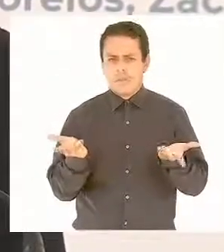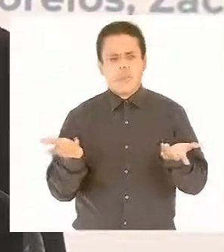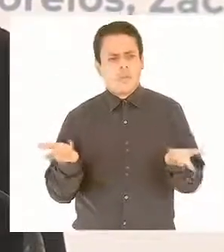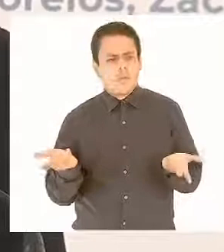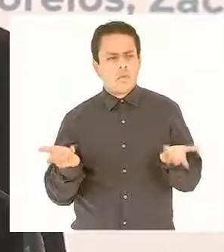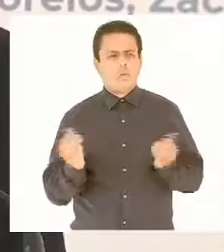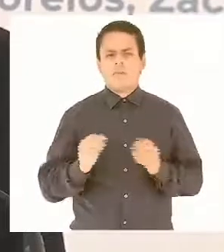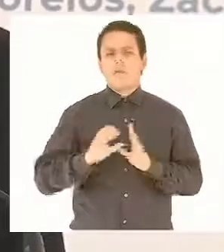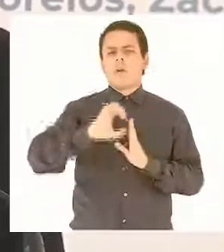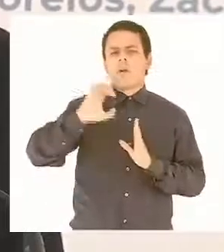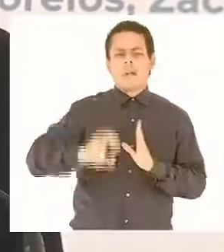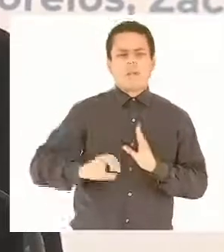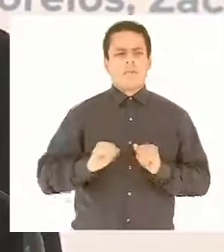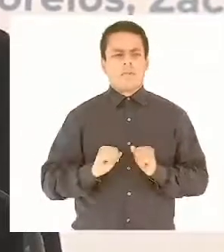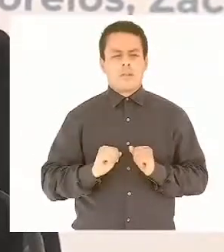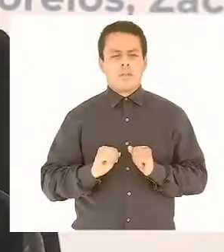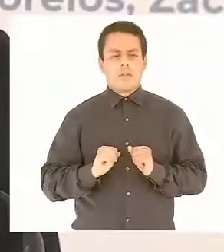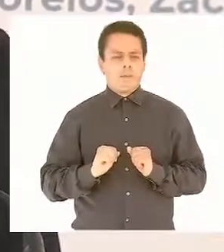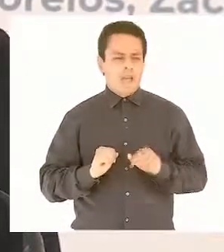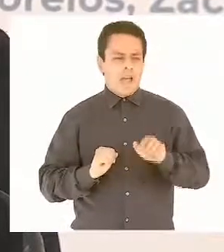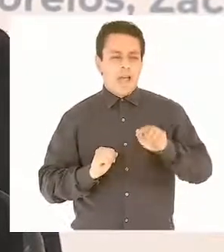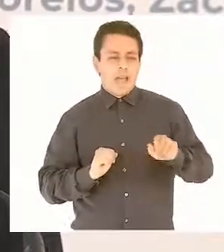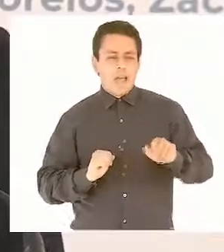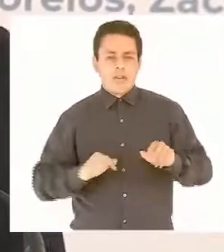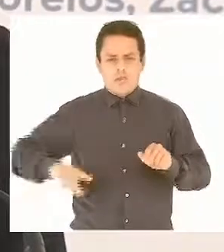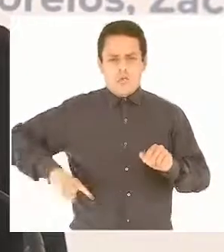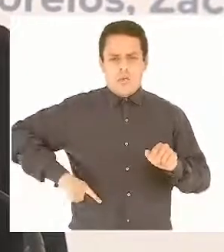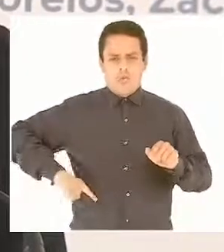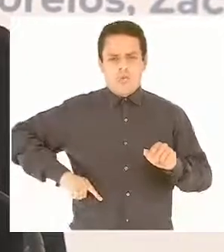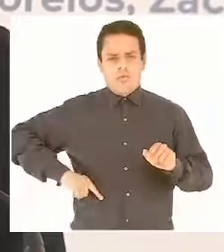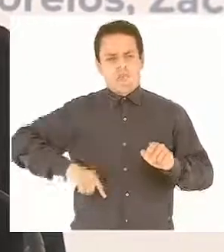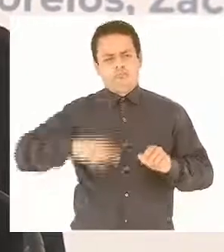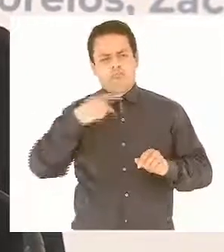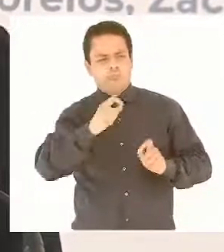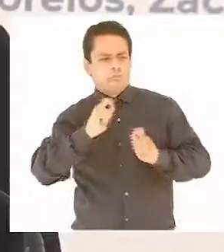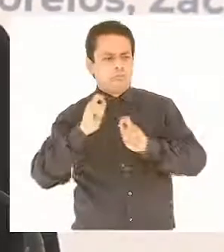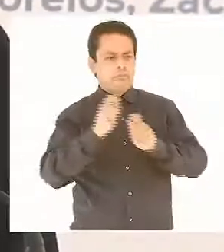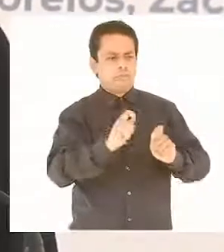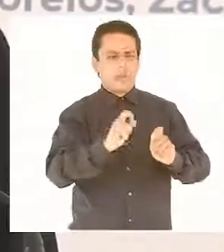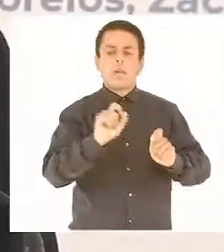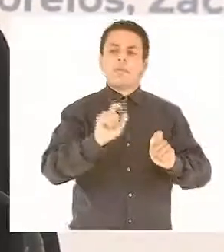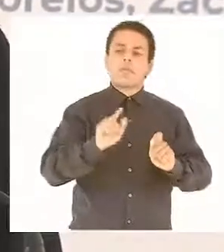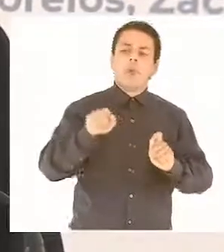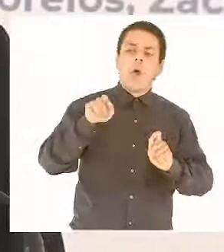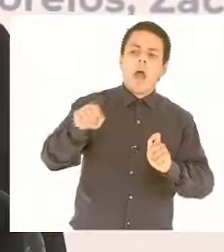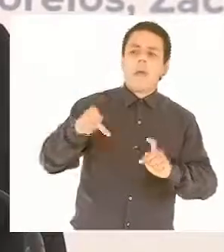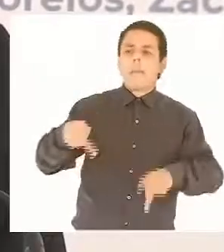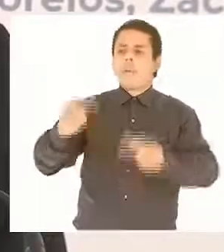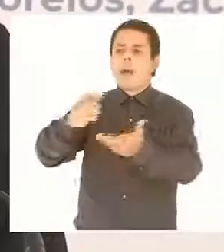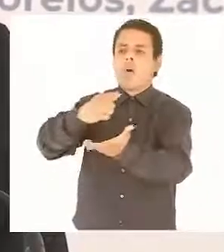entre la función del Estado y del mercado